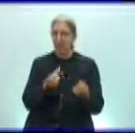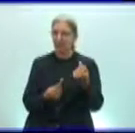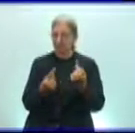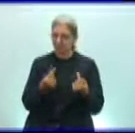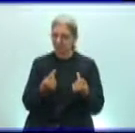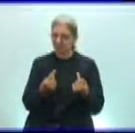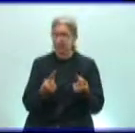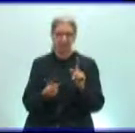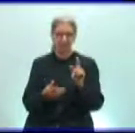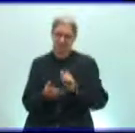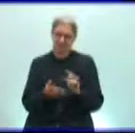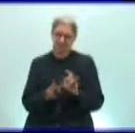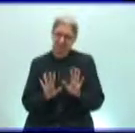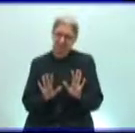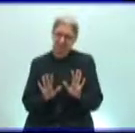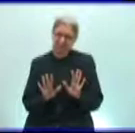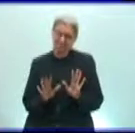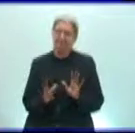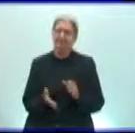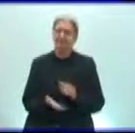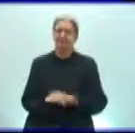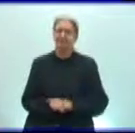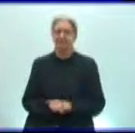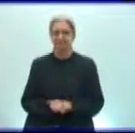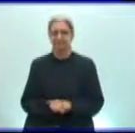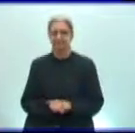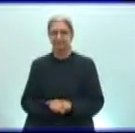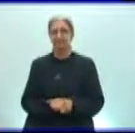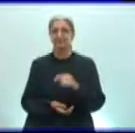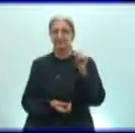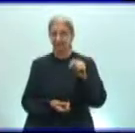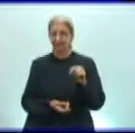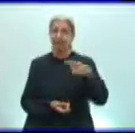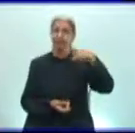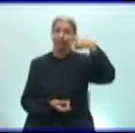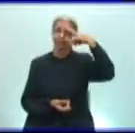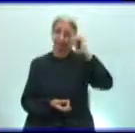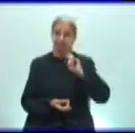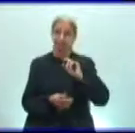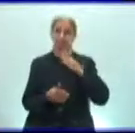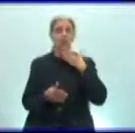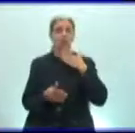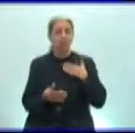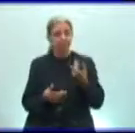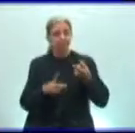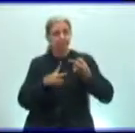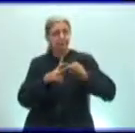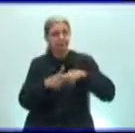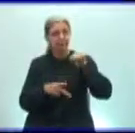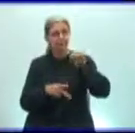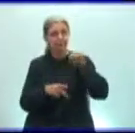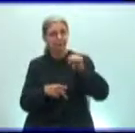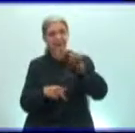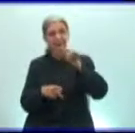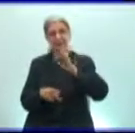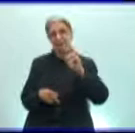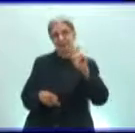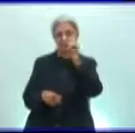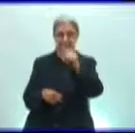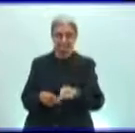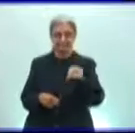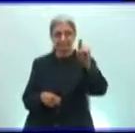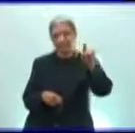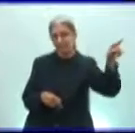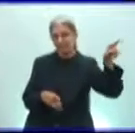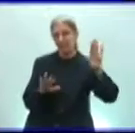No tienen que copiar. Continuamos. Ahora sí, ¿cómo se resuelve una ecuación con radicales? Primero me